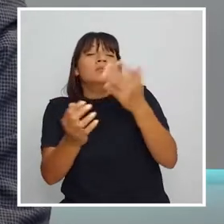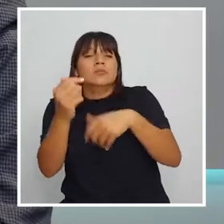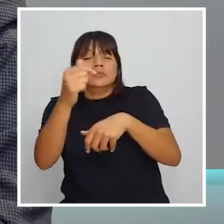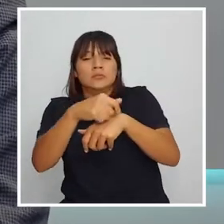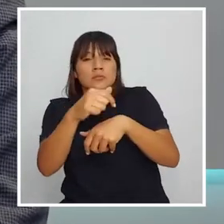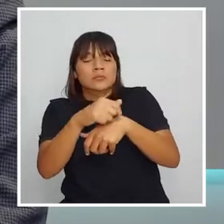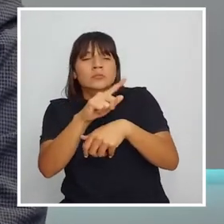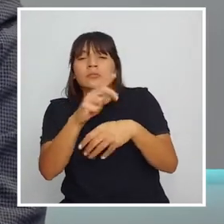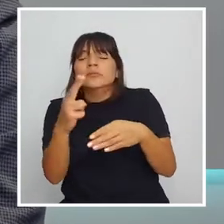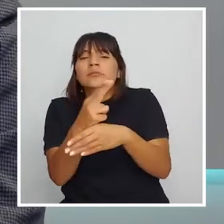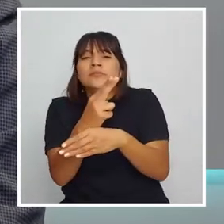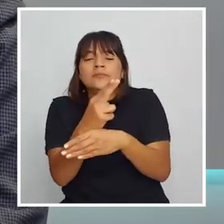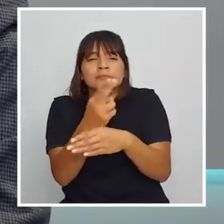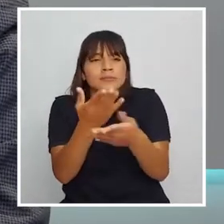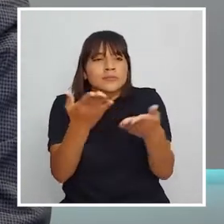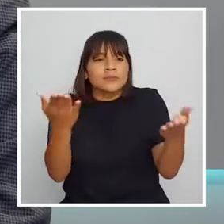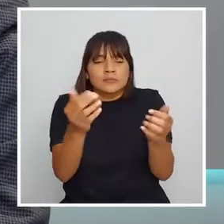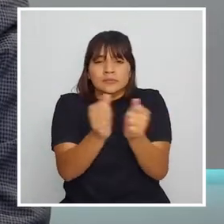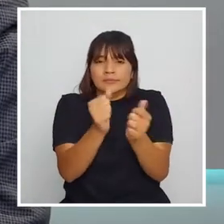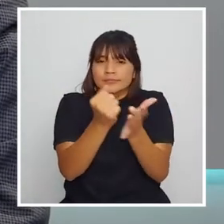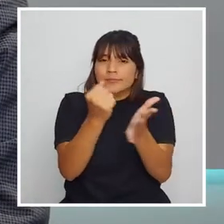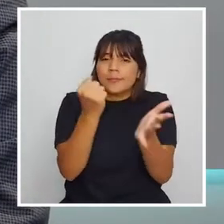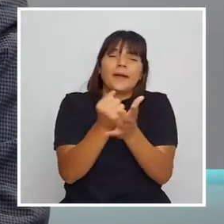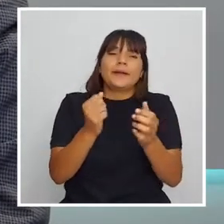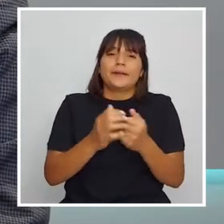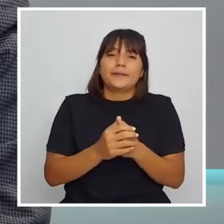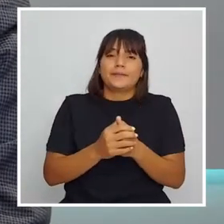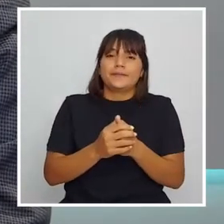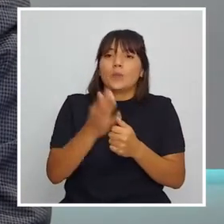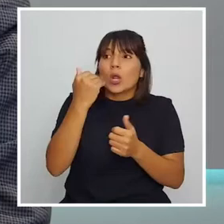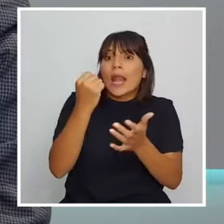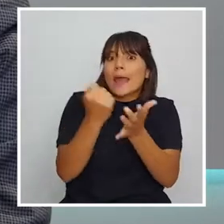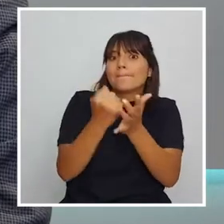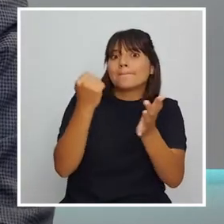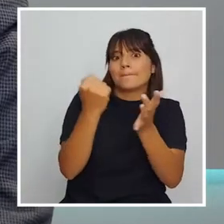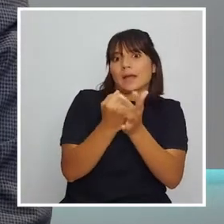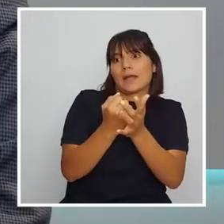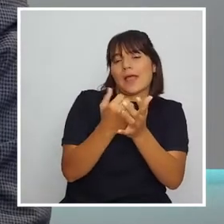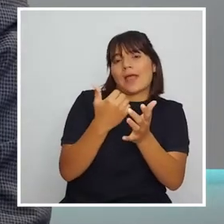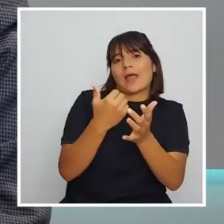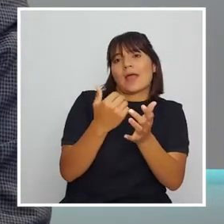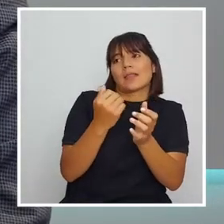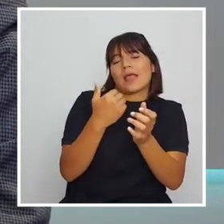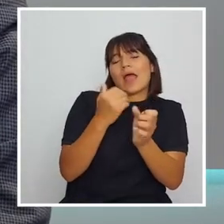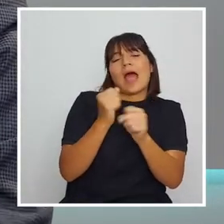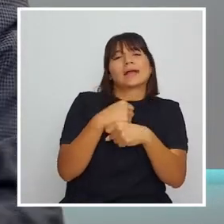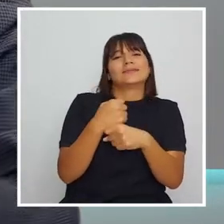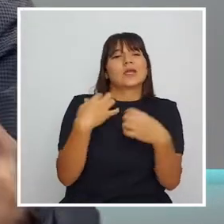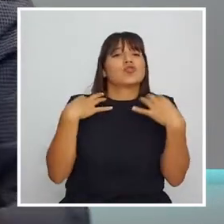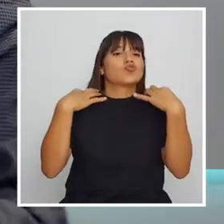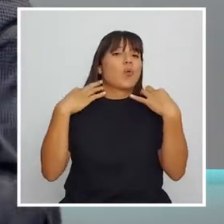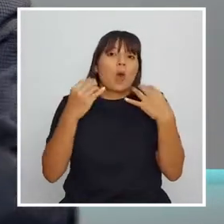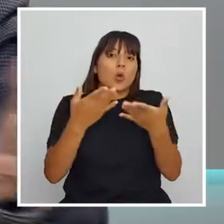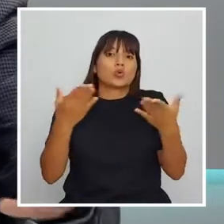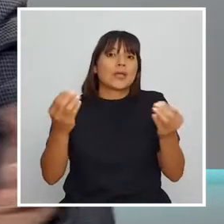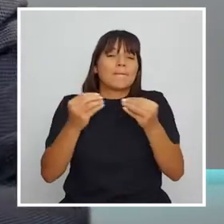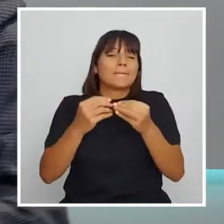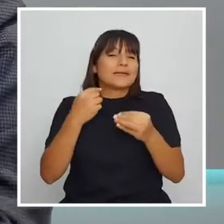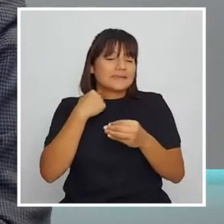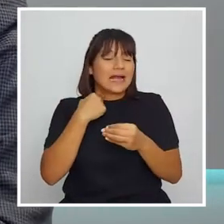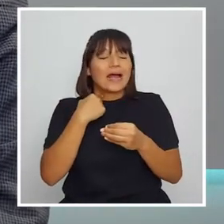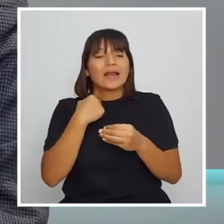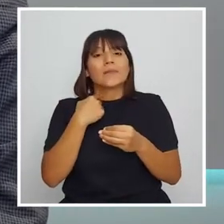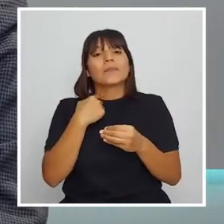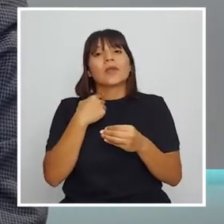consumir productos de marca. O sea, las marcas tienen un valor, ¿verdad? No es lo mismo salir yo con una camisa común y